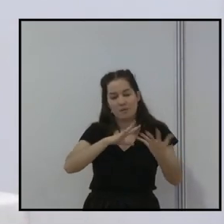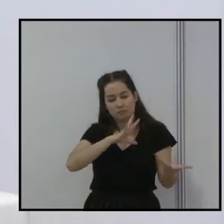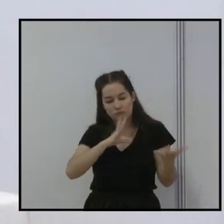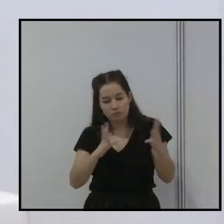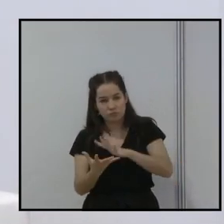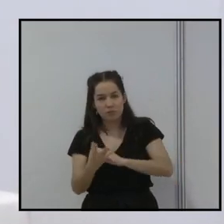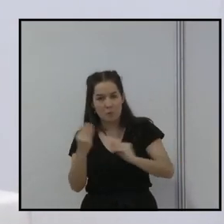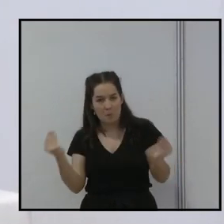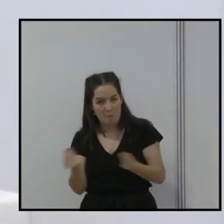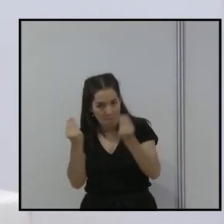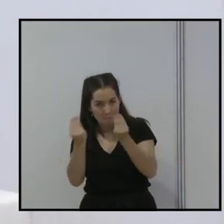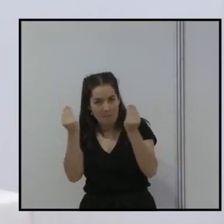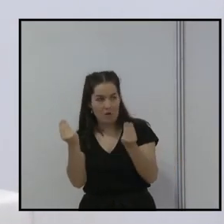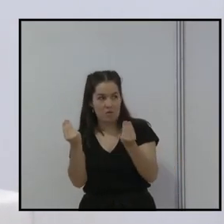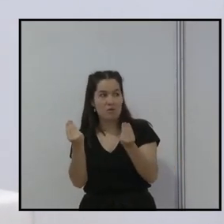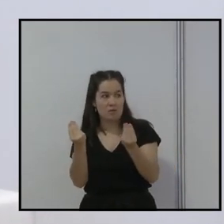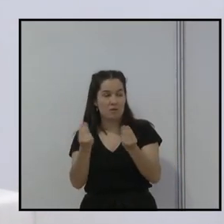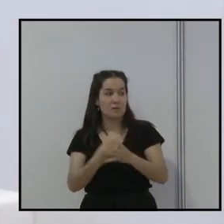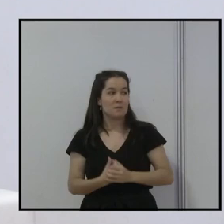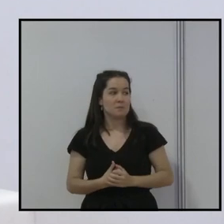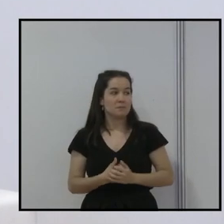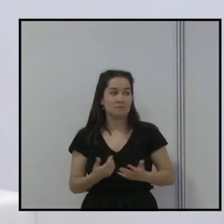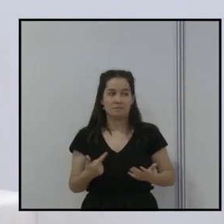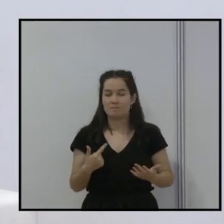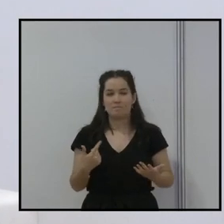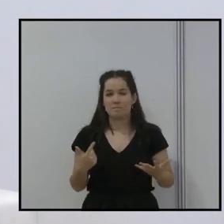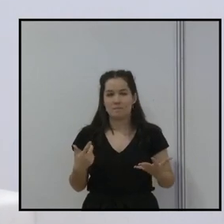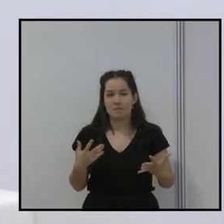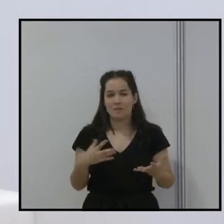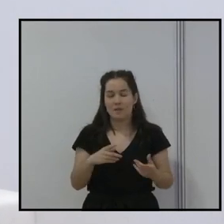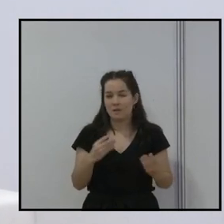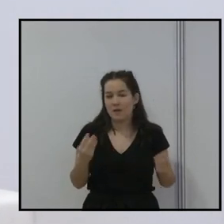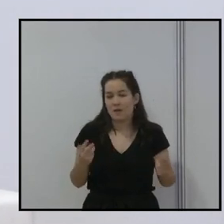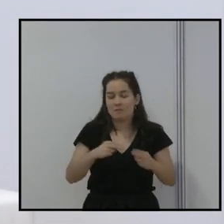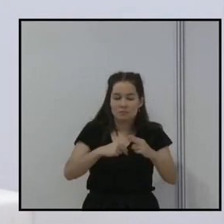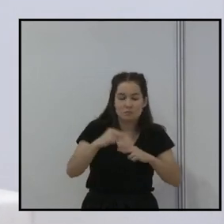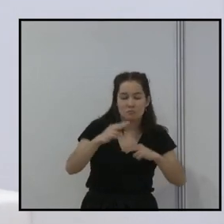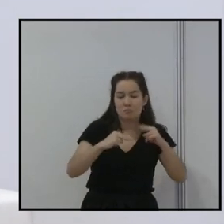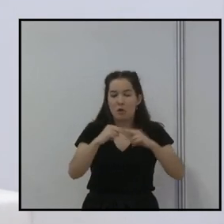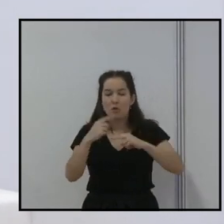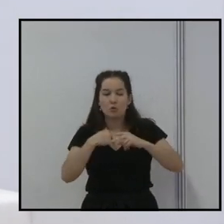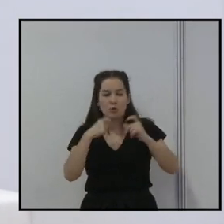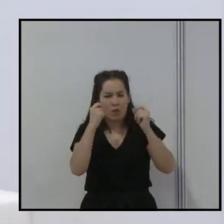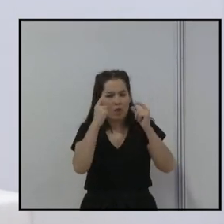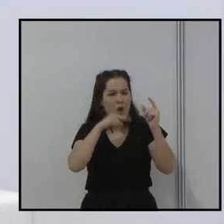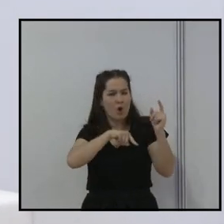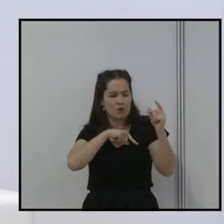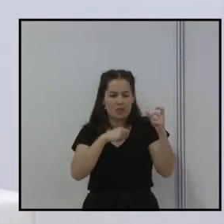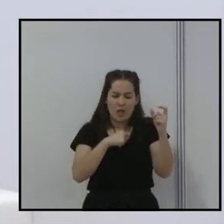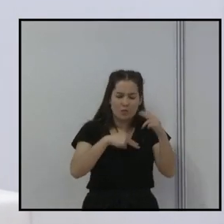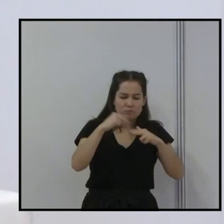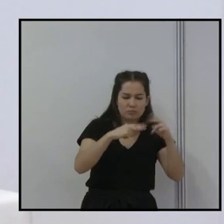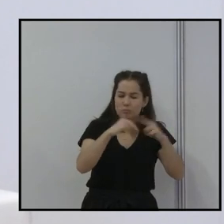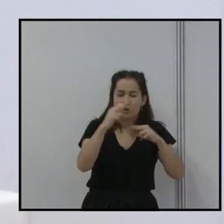¿En qué aspecto resaltarías? En absolutamente todo, quiero decir. Cuando empiezas a reconstruirte de forma consciente, ya construyes otra cosa totalmente